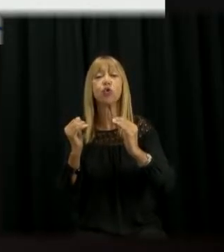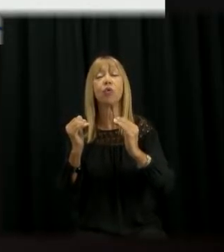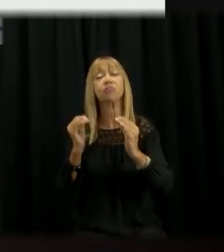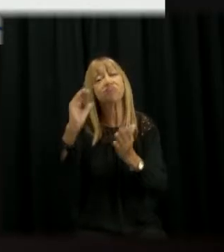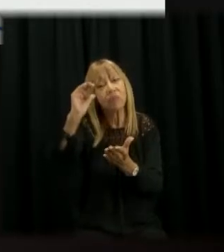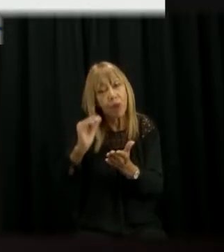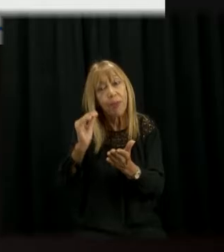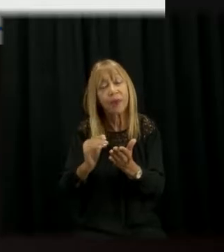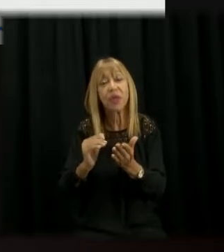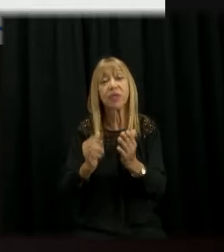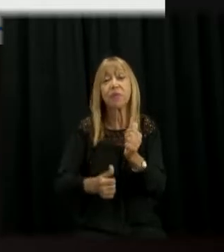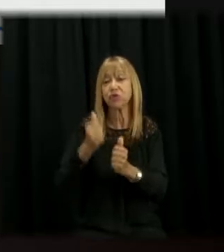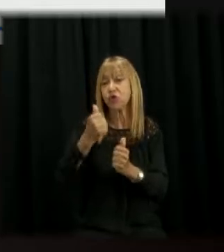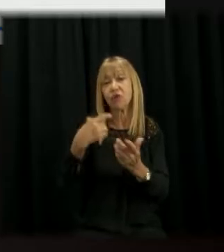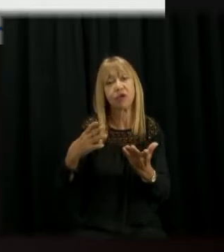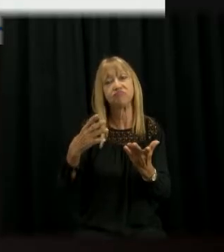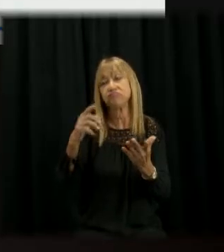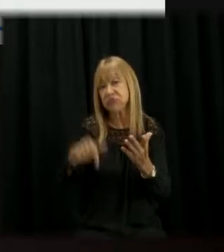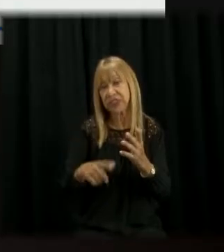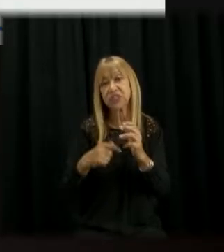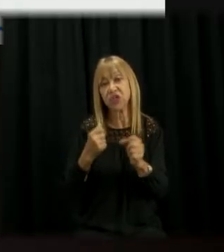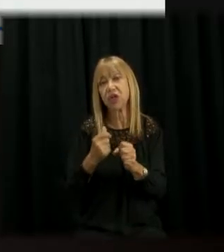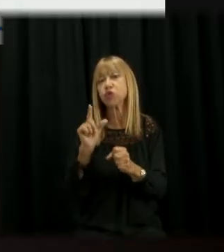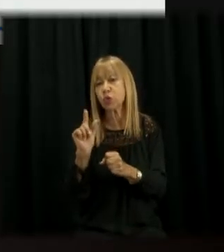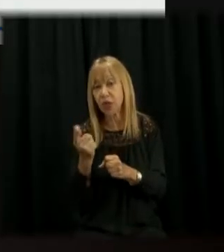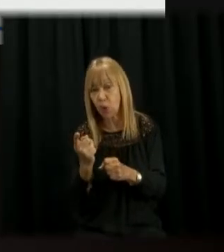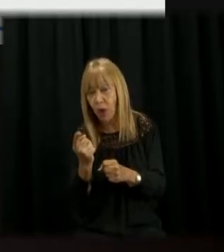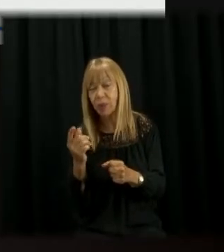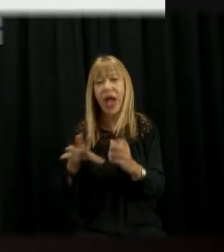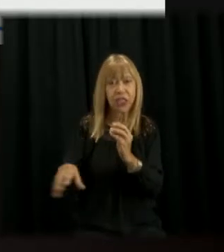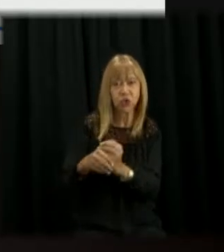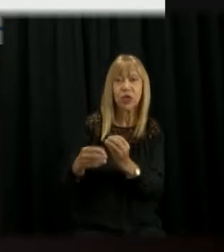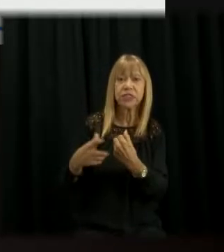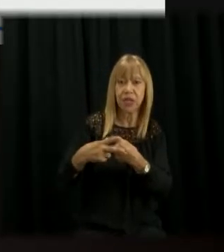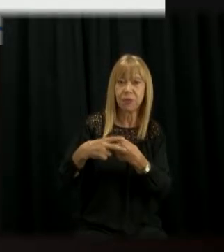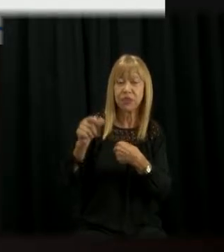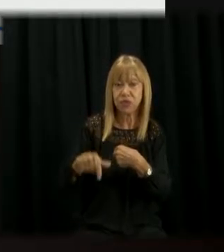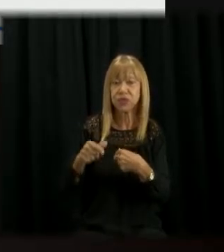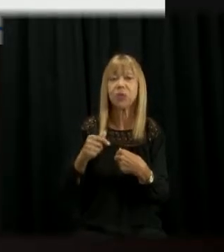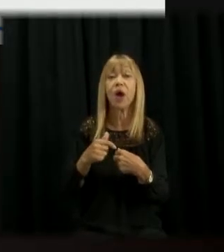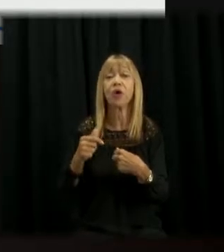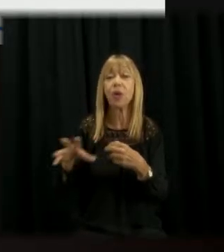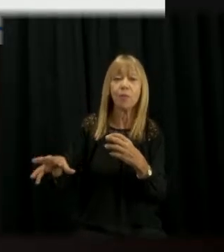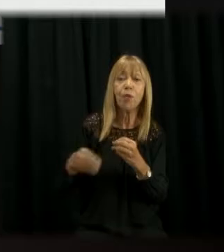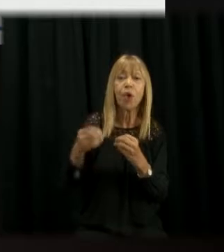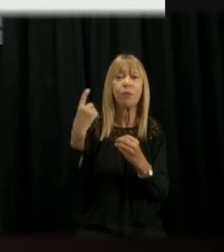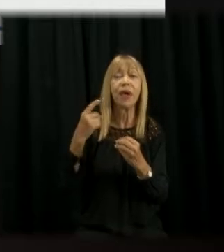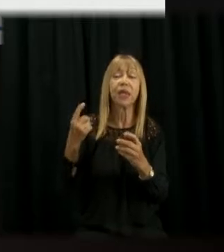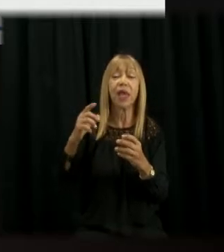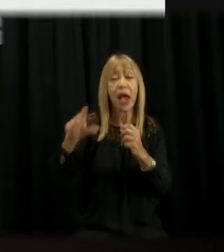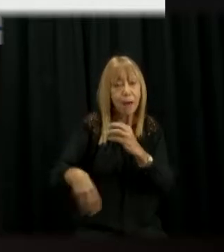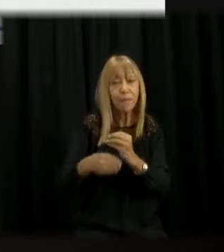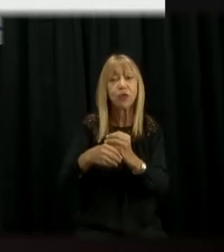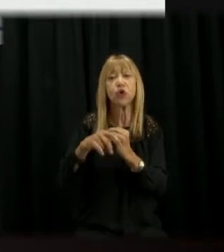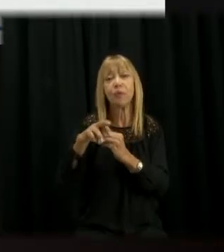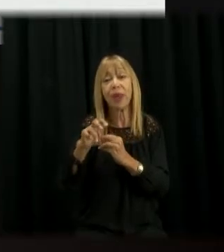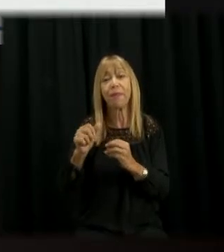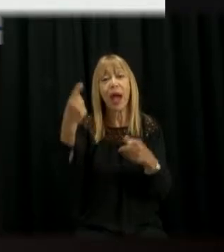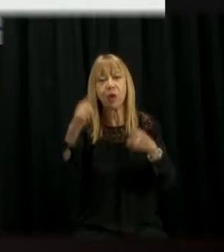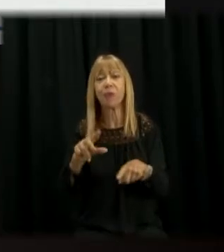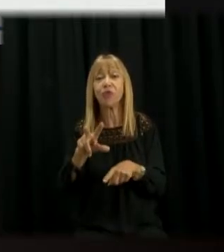esperan que sigan disminuyendo por el resto del año fiscal 21. Pero otras economías se harán. Fueron por